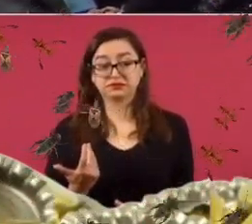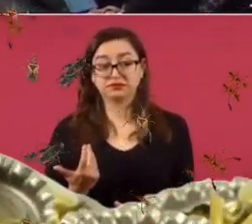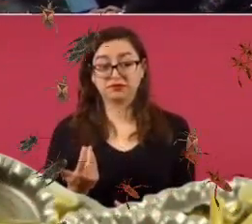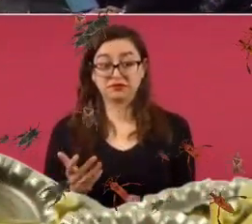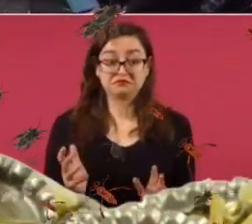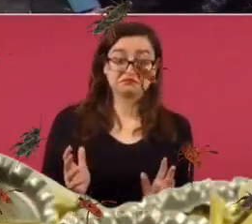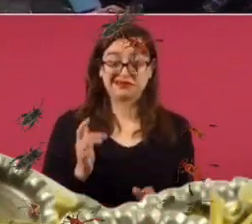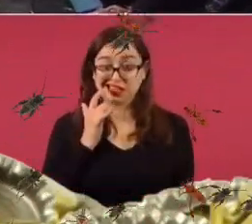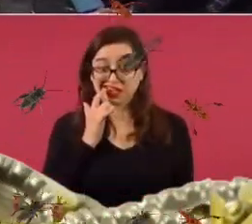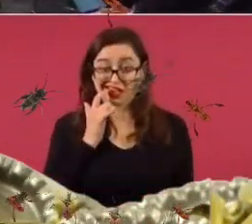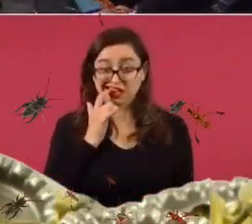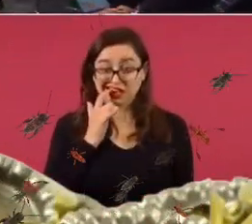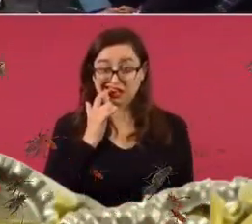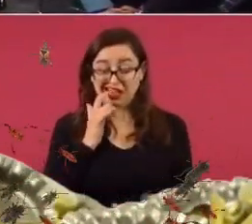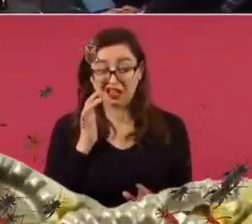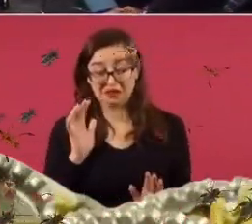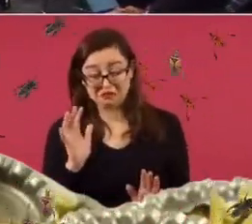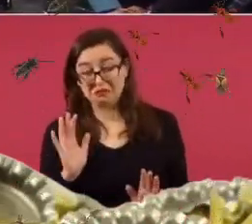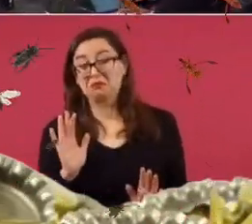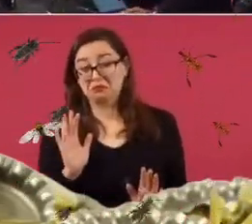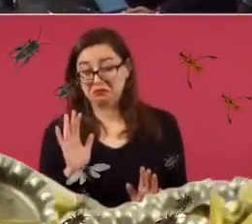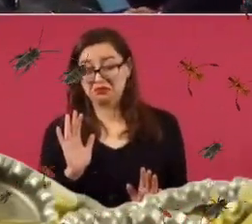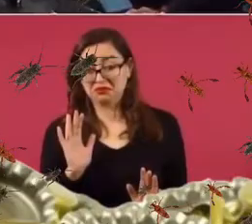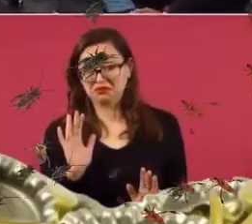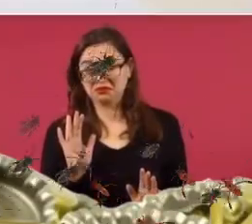a parecer muy vivillo.